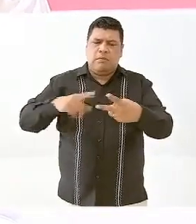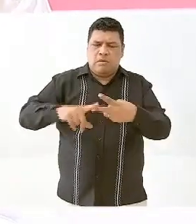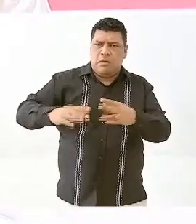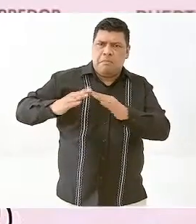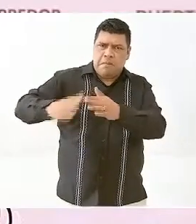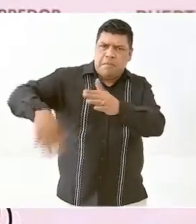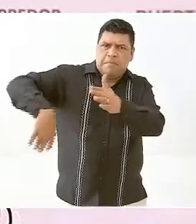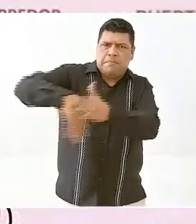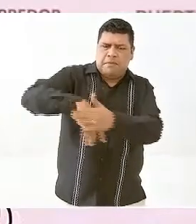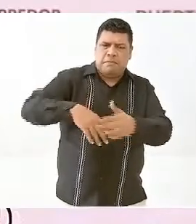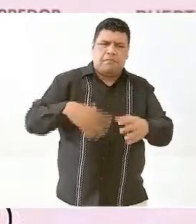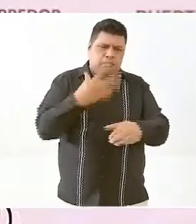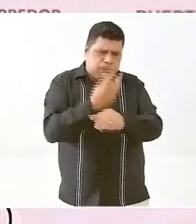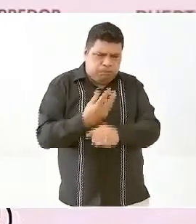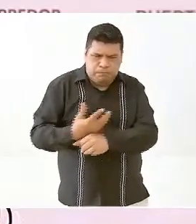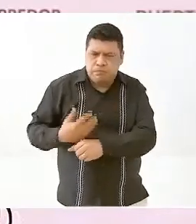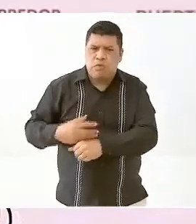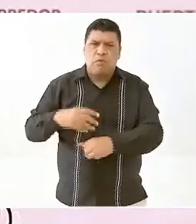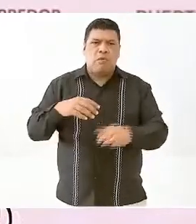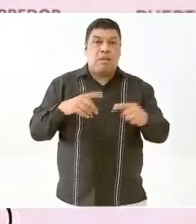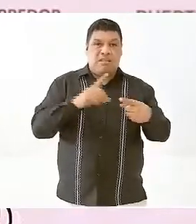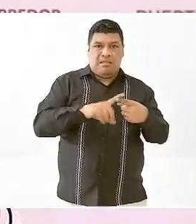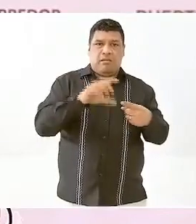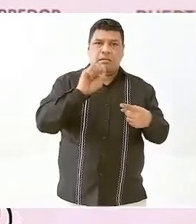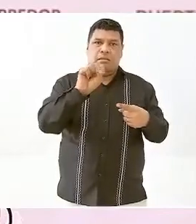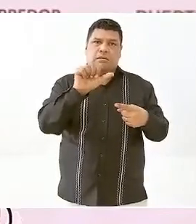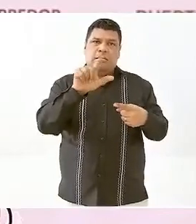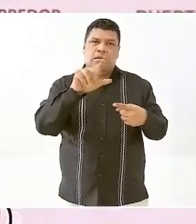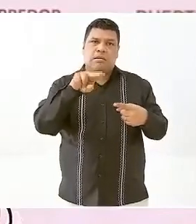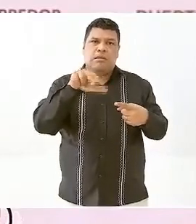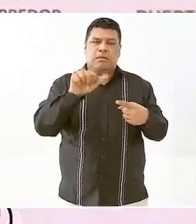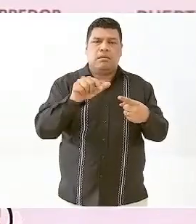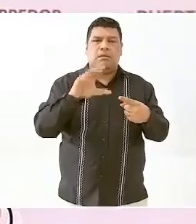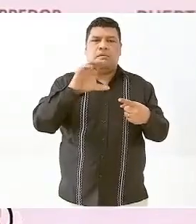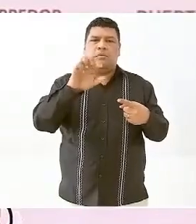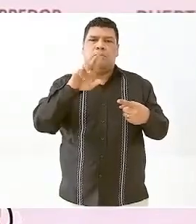ampliarlos, el de Salina Cruz, el de Coatzacoalcos, y